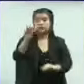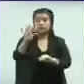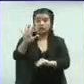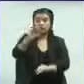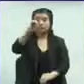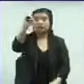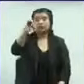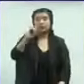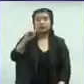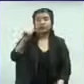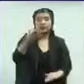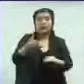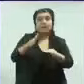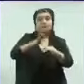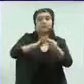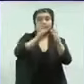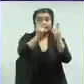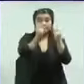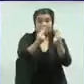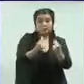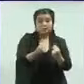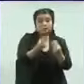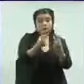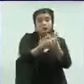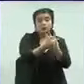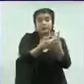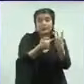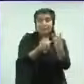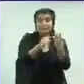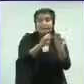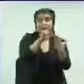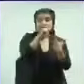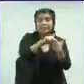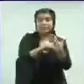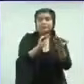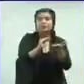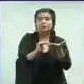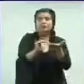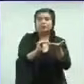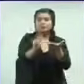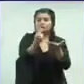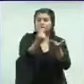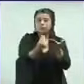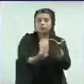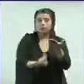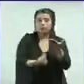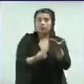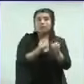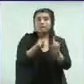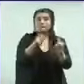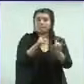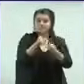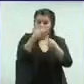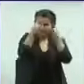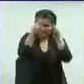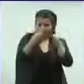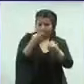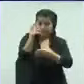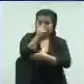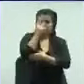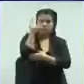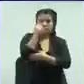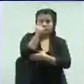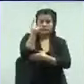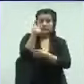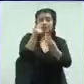8.05% adicional del presupuesto. Estos tres programas ejecutan entonces una parte considerable